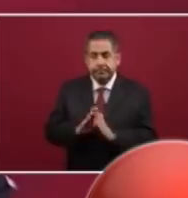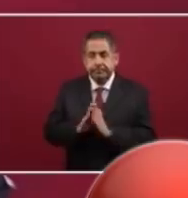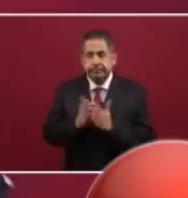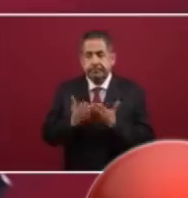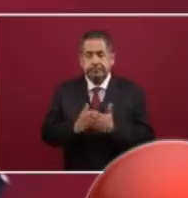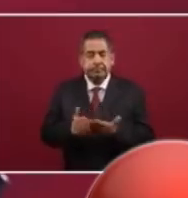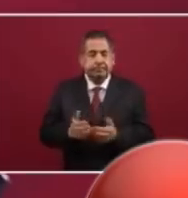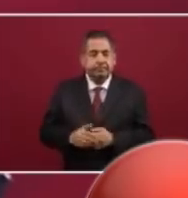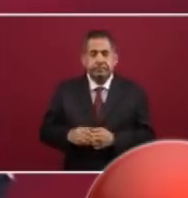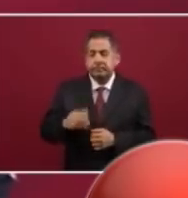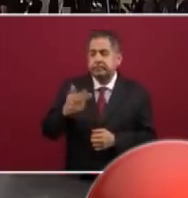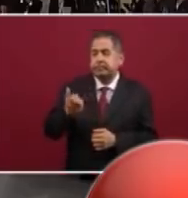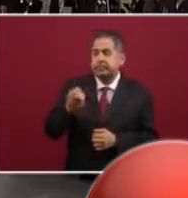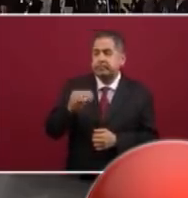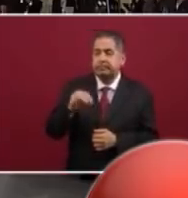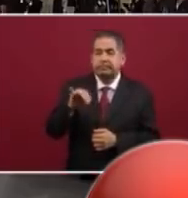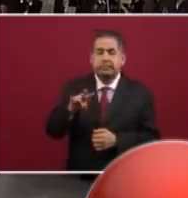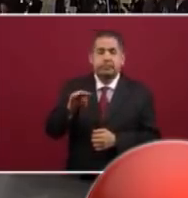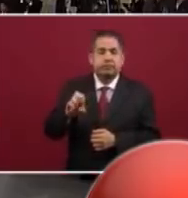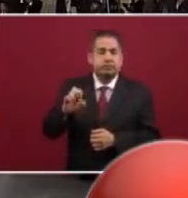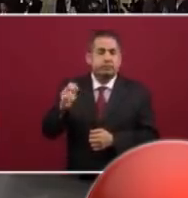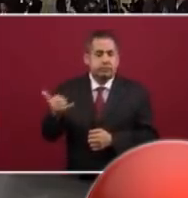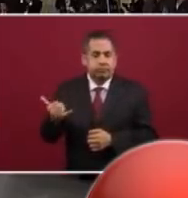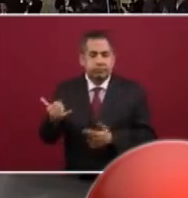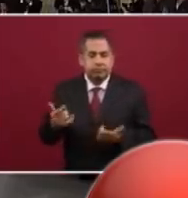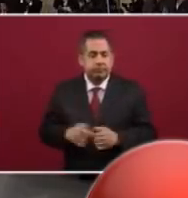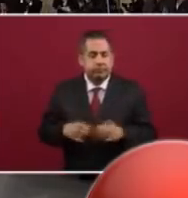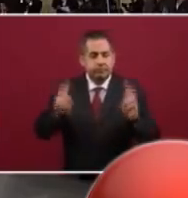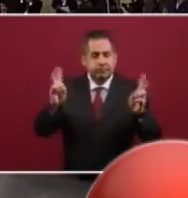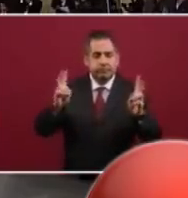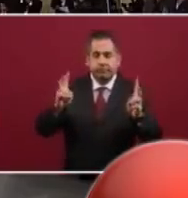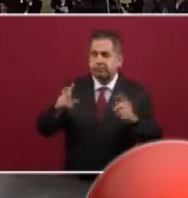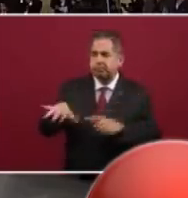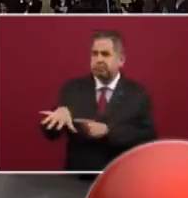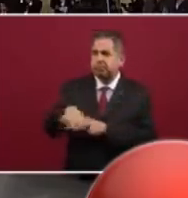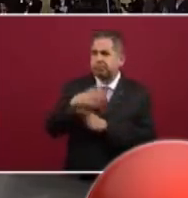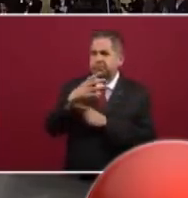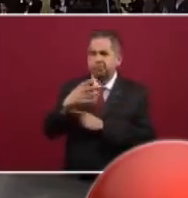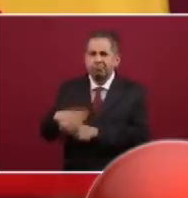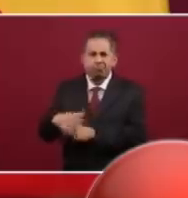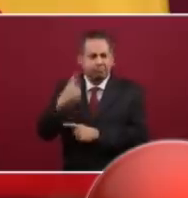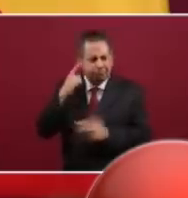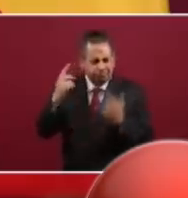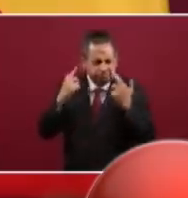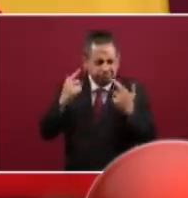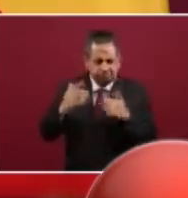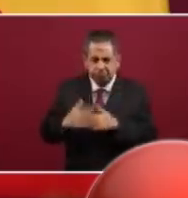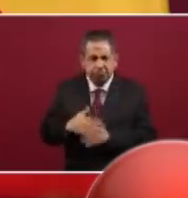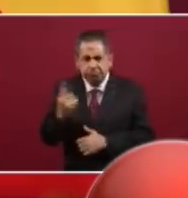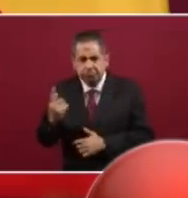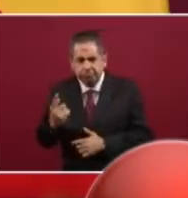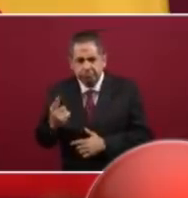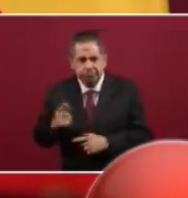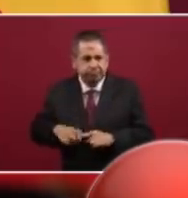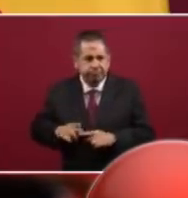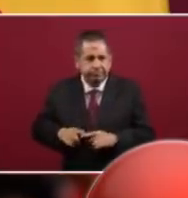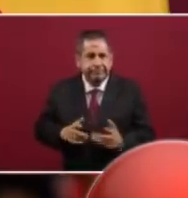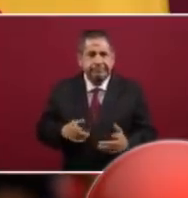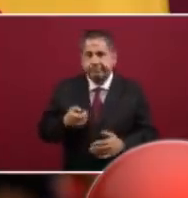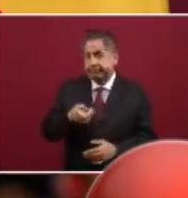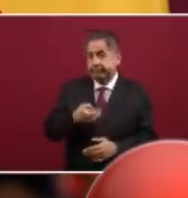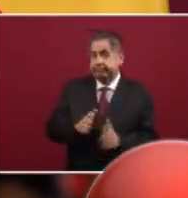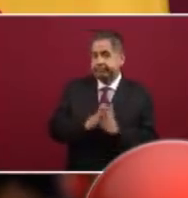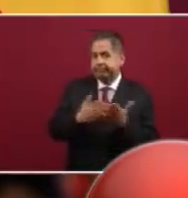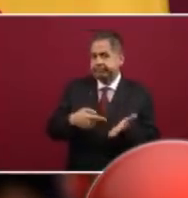de Hemingway, ¿Por quién doblan las campanas? Es un libro